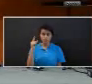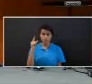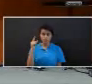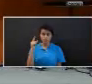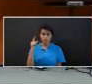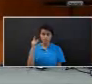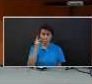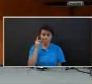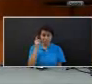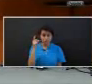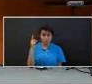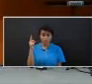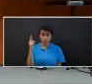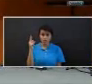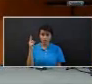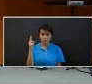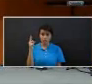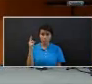Señor,